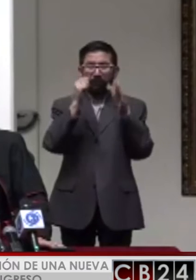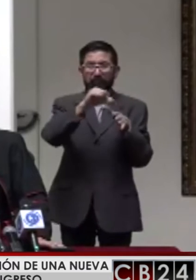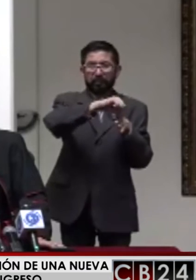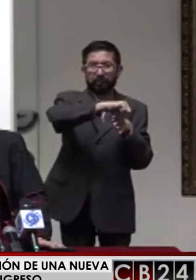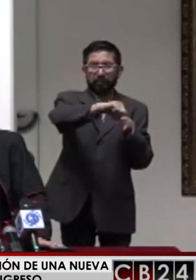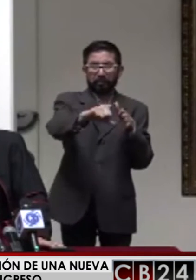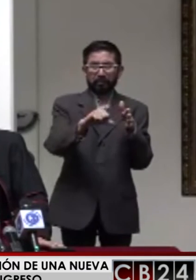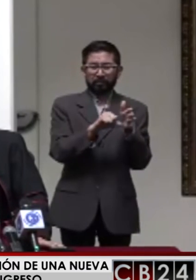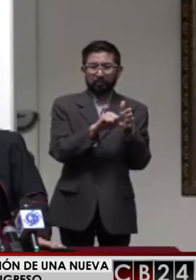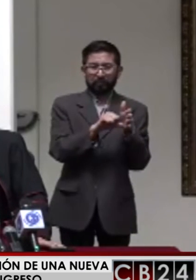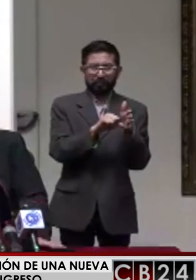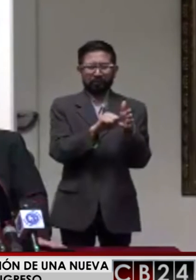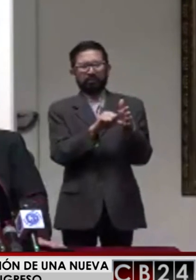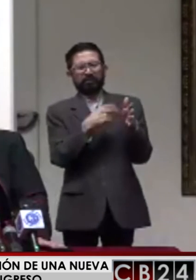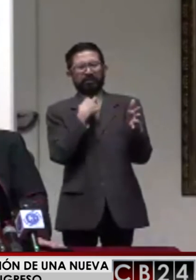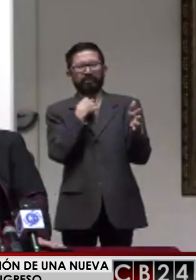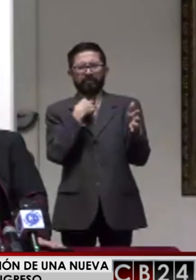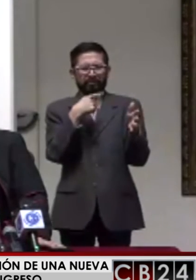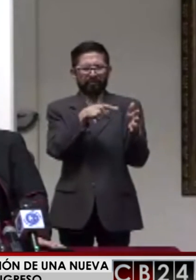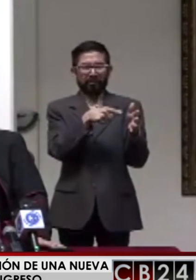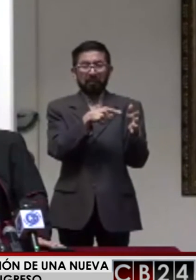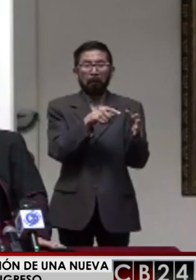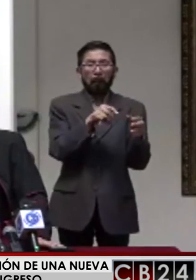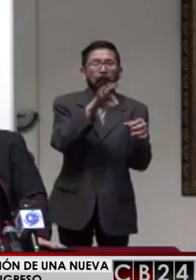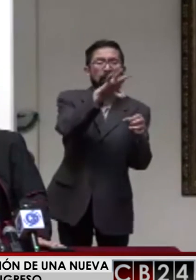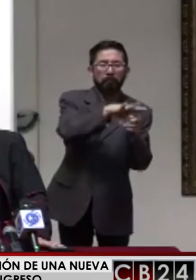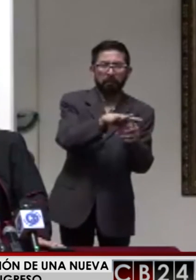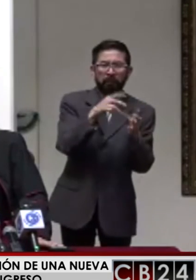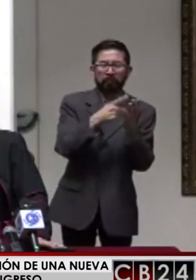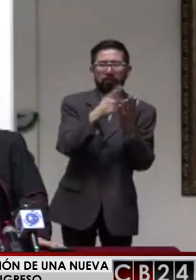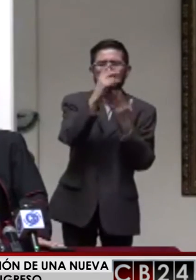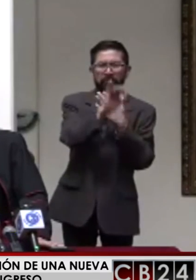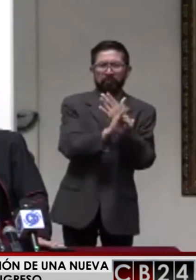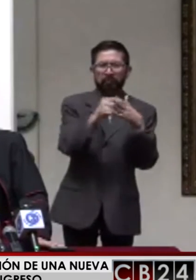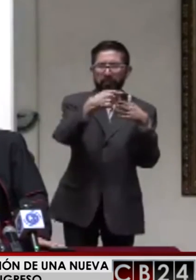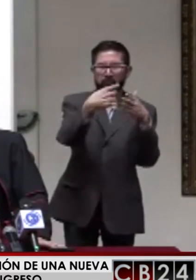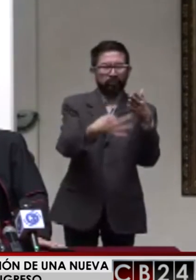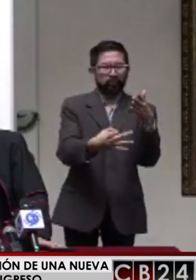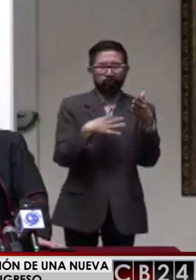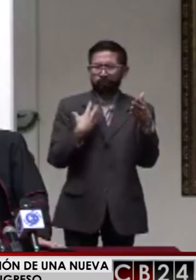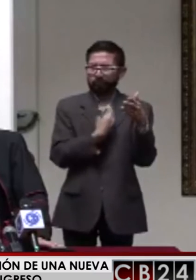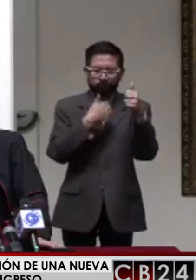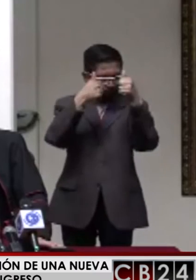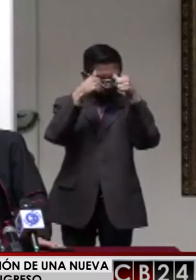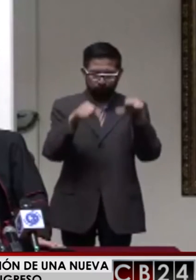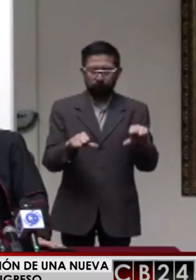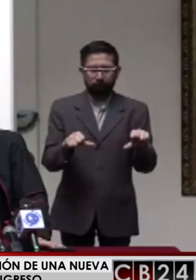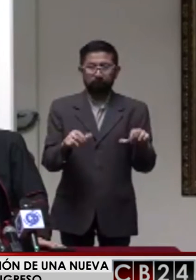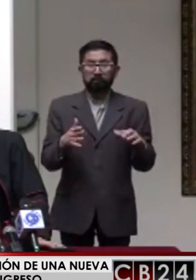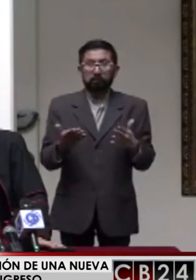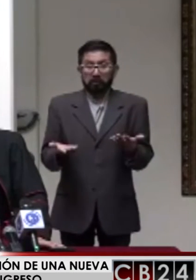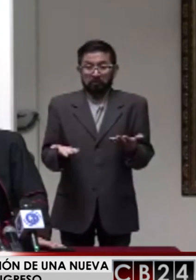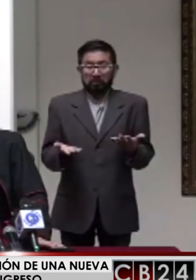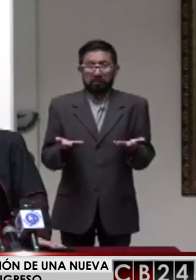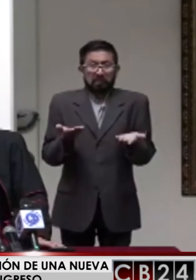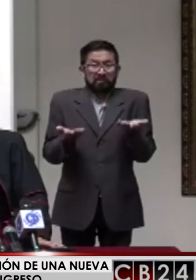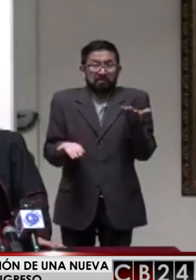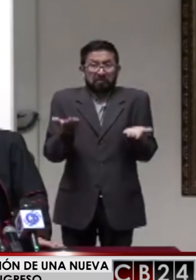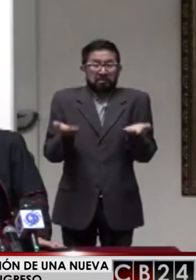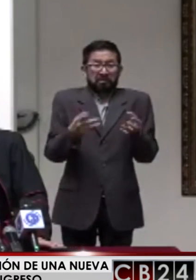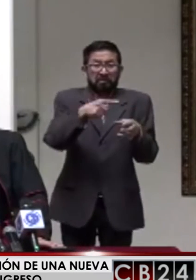Asamblea Legislativa apruebe tal proyecto de ley, porque en ese